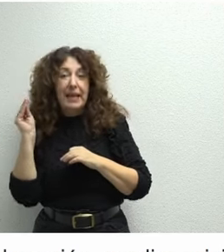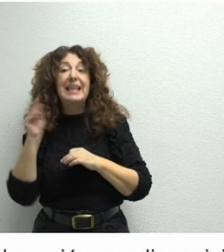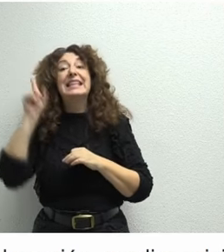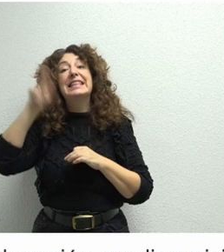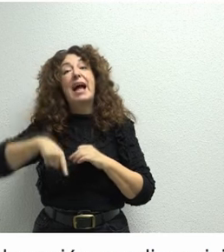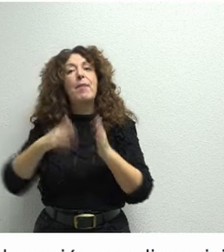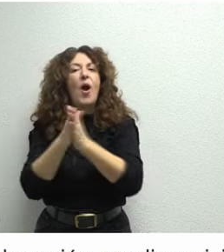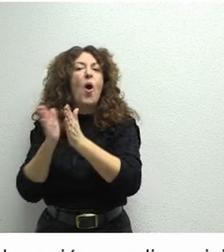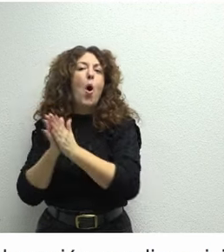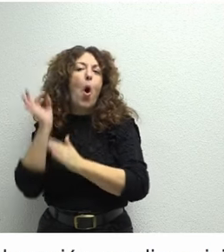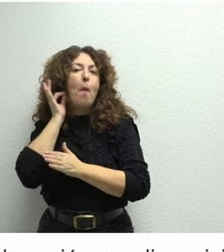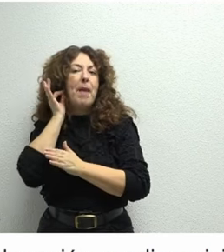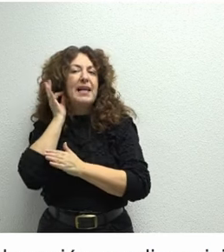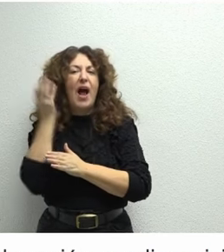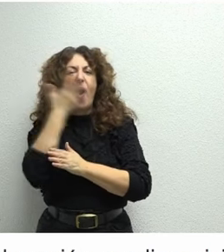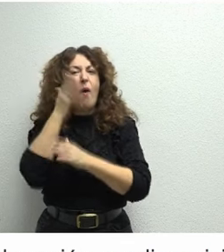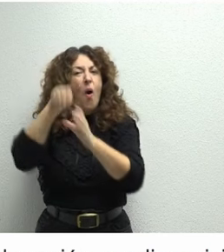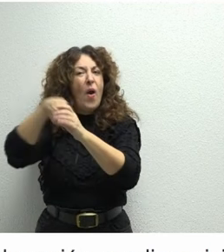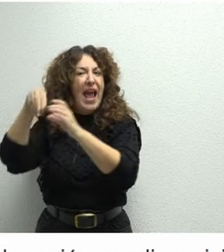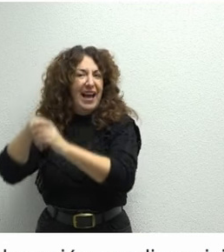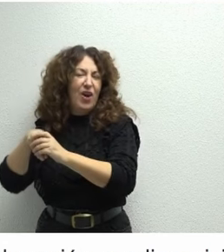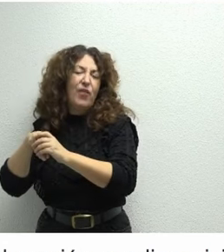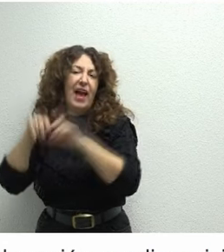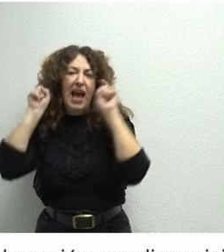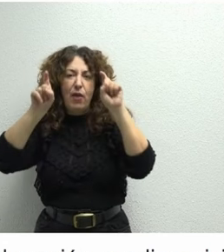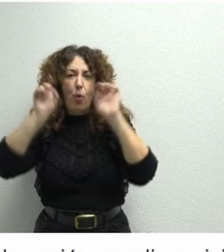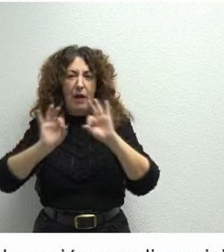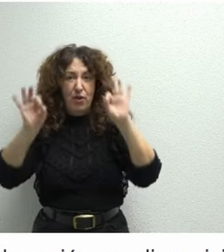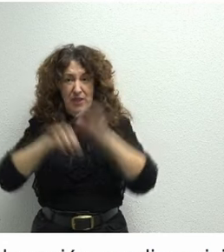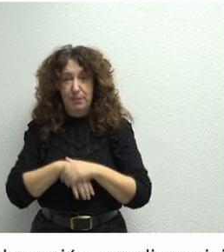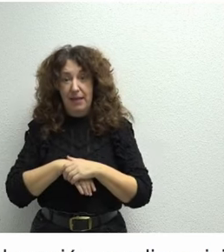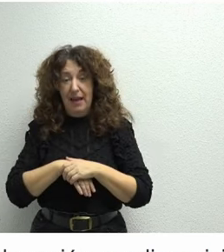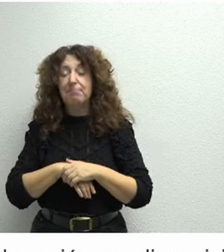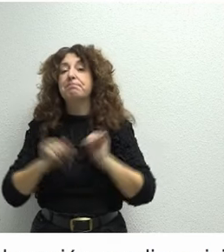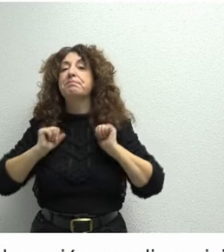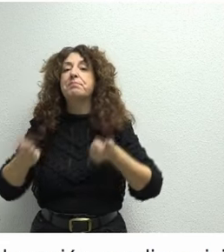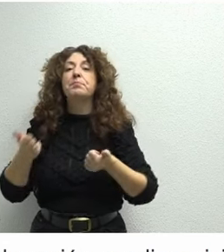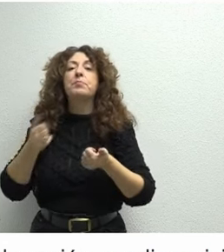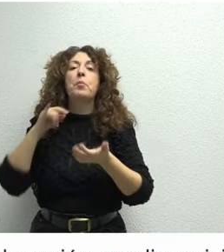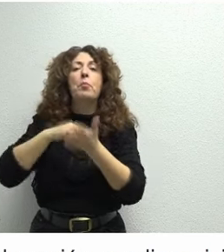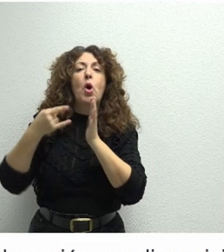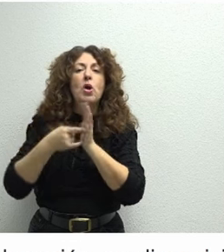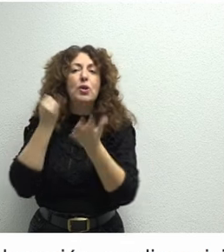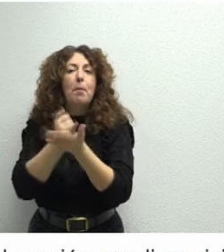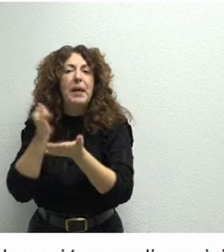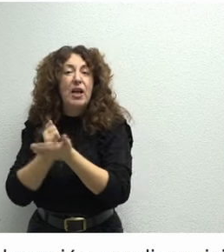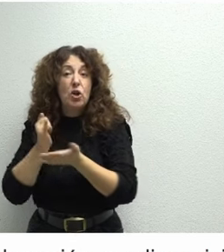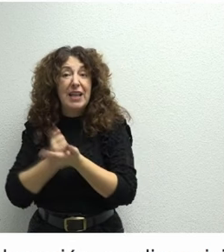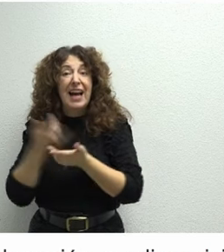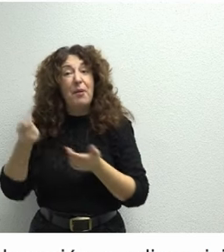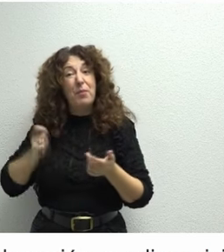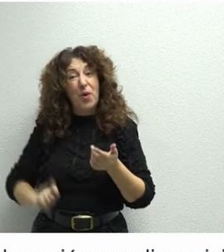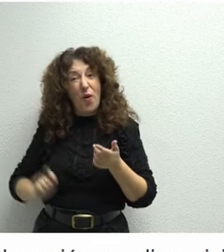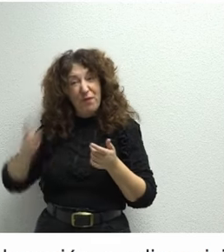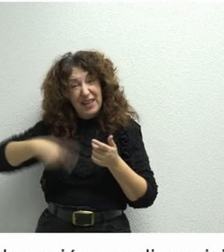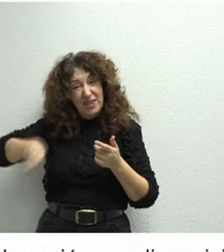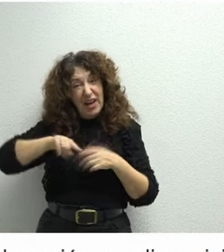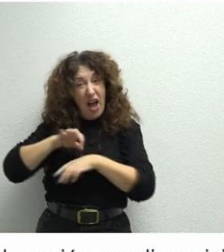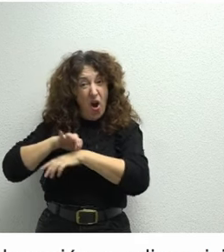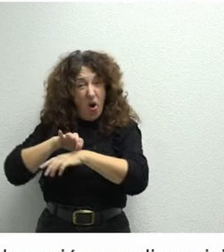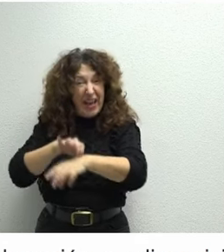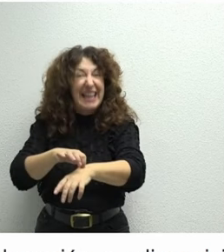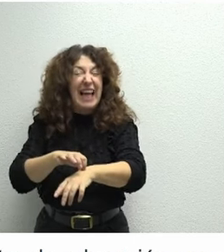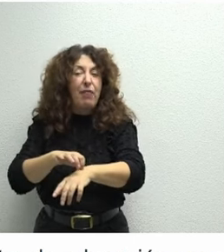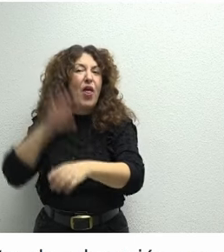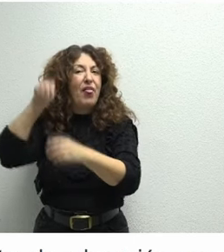Especial Cómo se accede al pilotaje eh Bueno pues eh las profesionales de orientación o de o de los centros de Educación